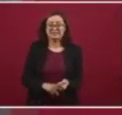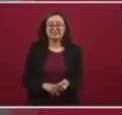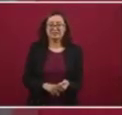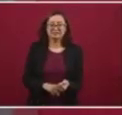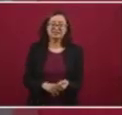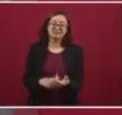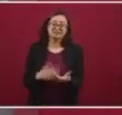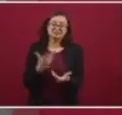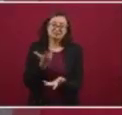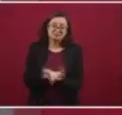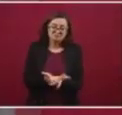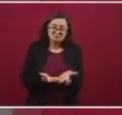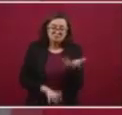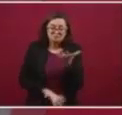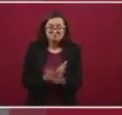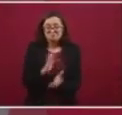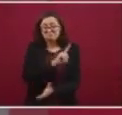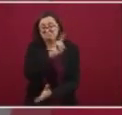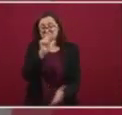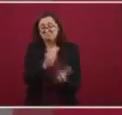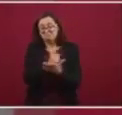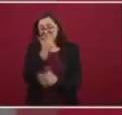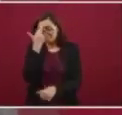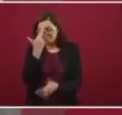en actos ilícitos,